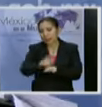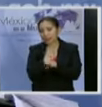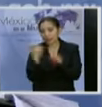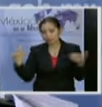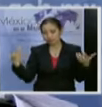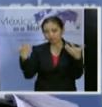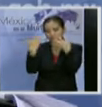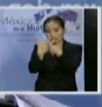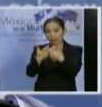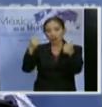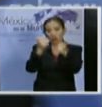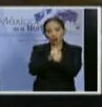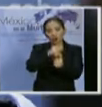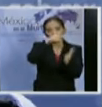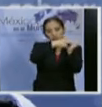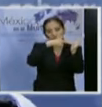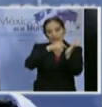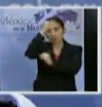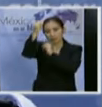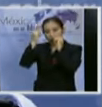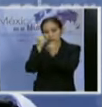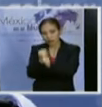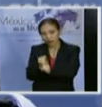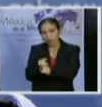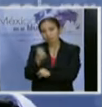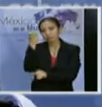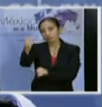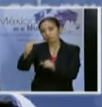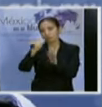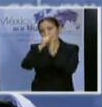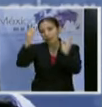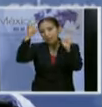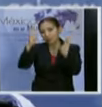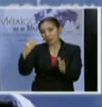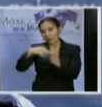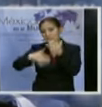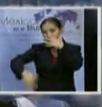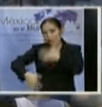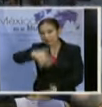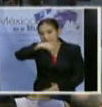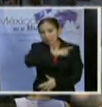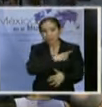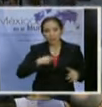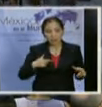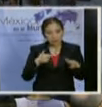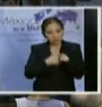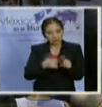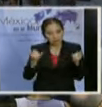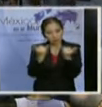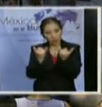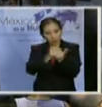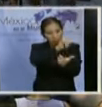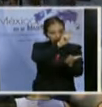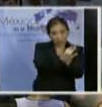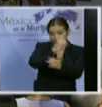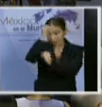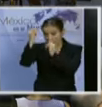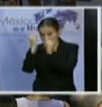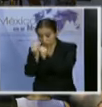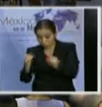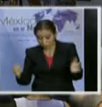coherencia total con los estándares internacionales, por lo que la Agenda 2015 tiene que ser consistente con la legislación